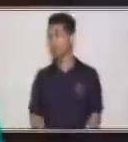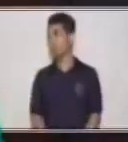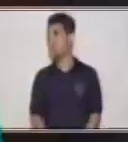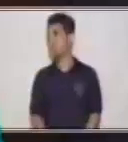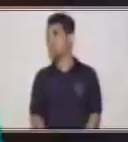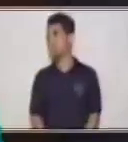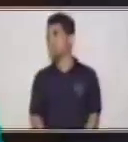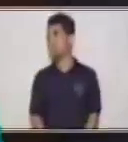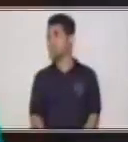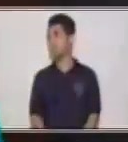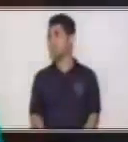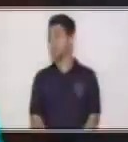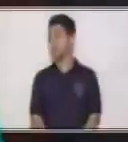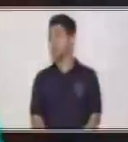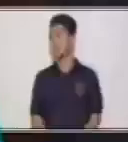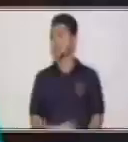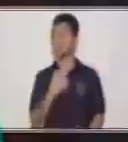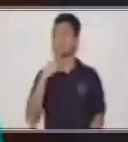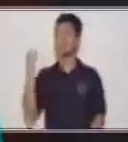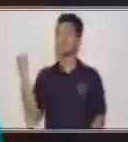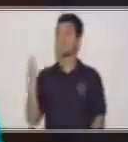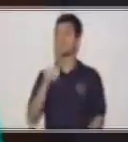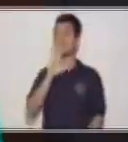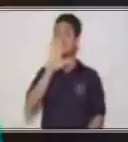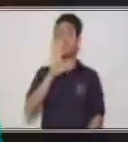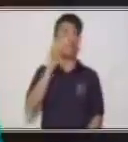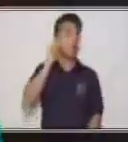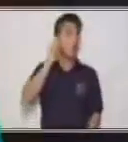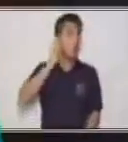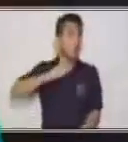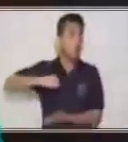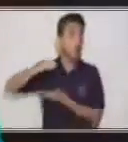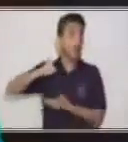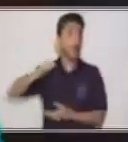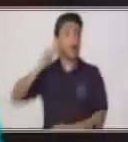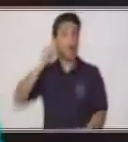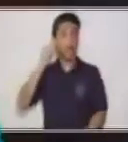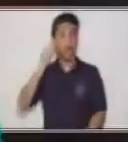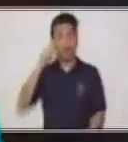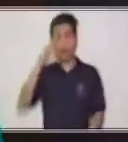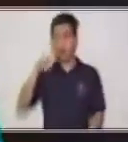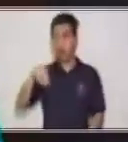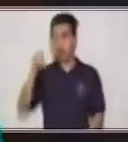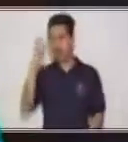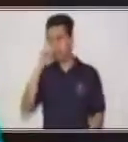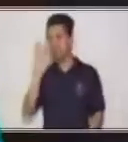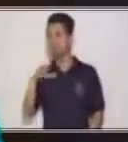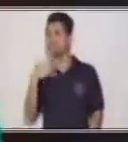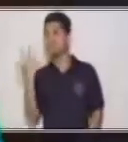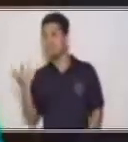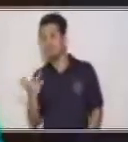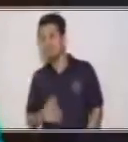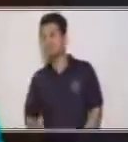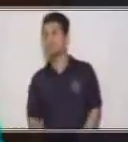Dice acá 5 galones. 5 galones equivale a ¿cuánto?